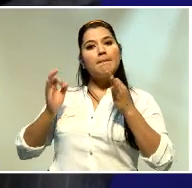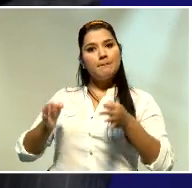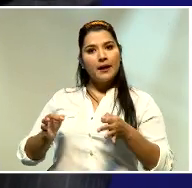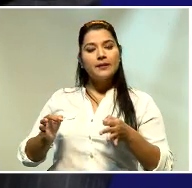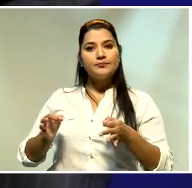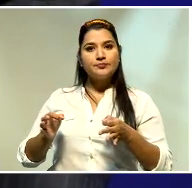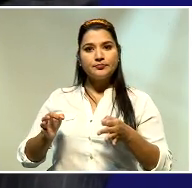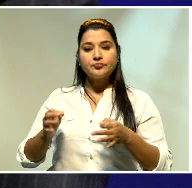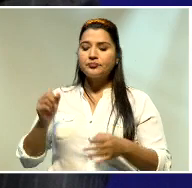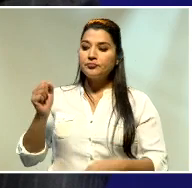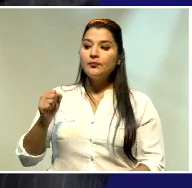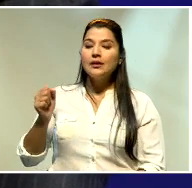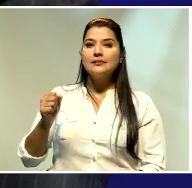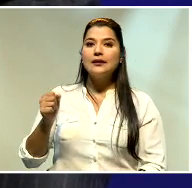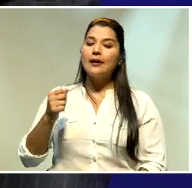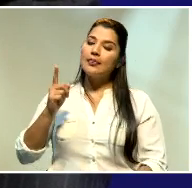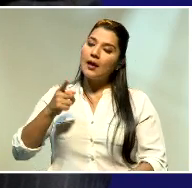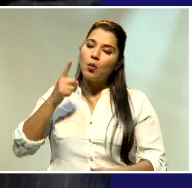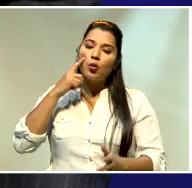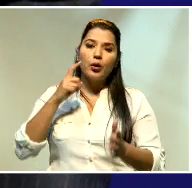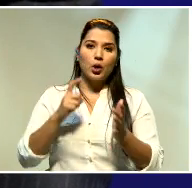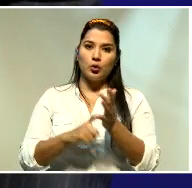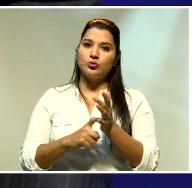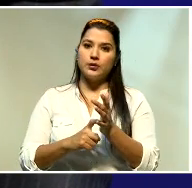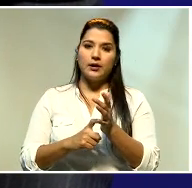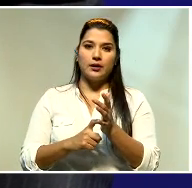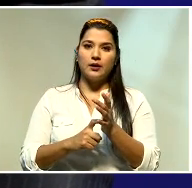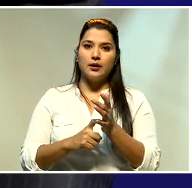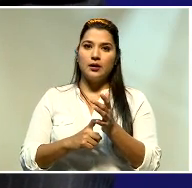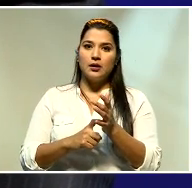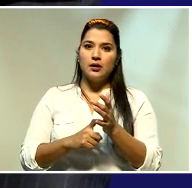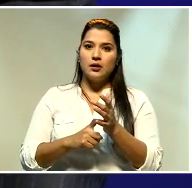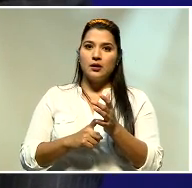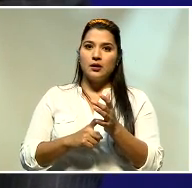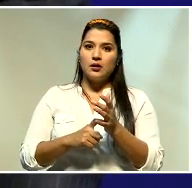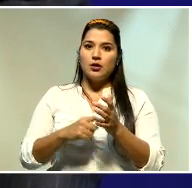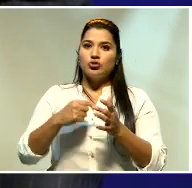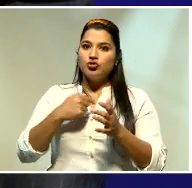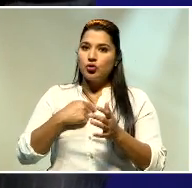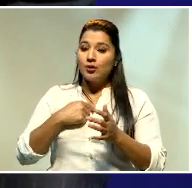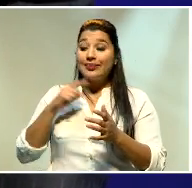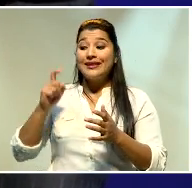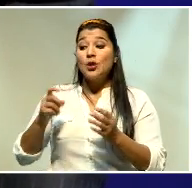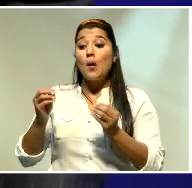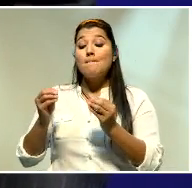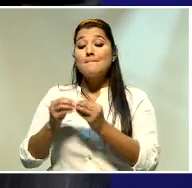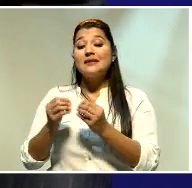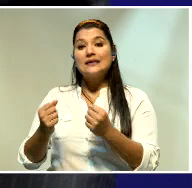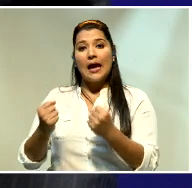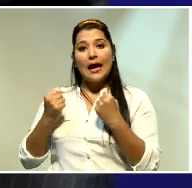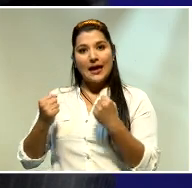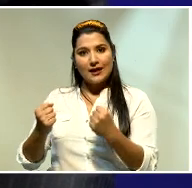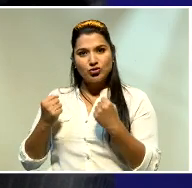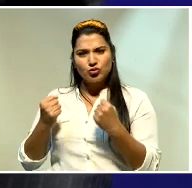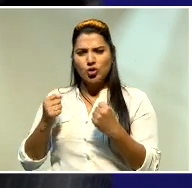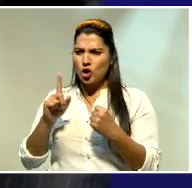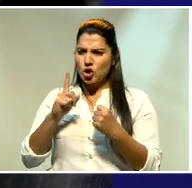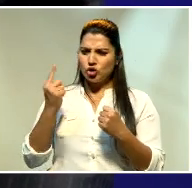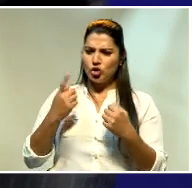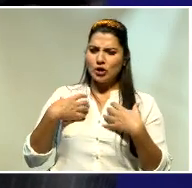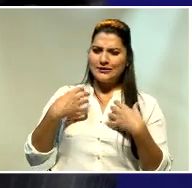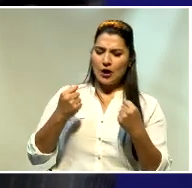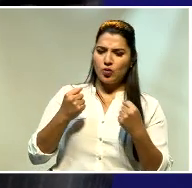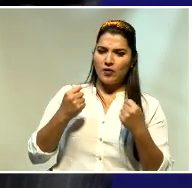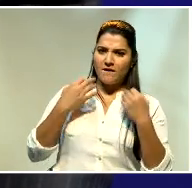que reconocer, he tenido que meterme a hacer más ejercicio para también no solo la salud física, sino la